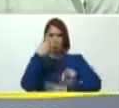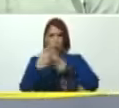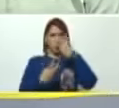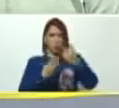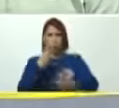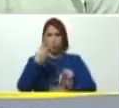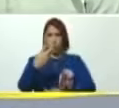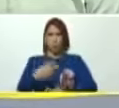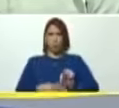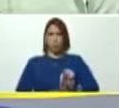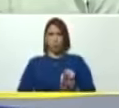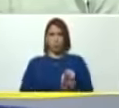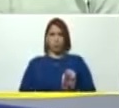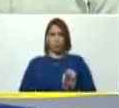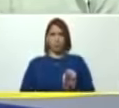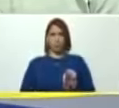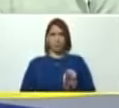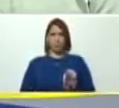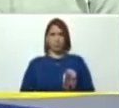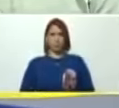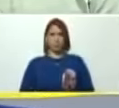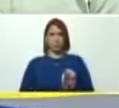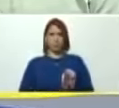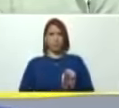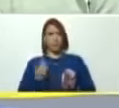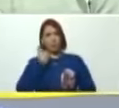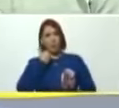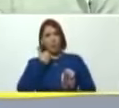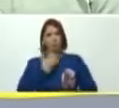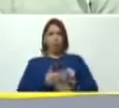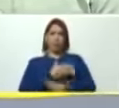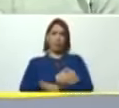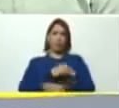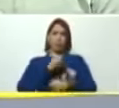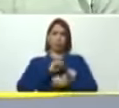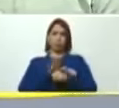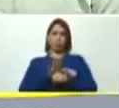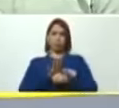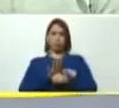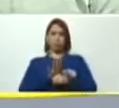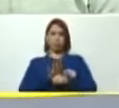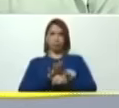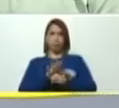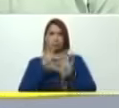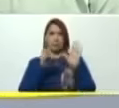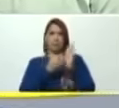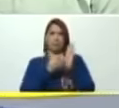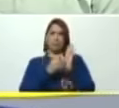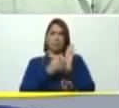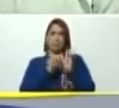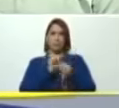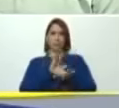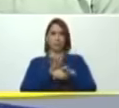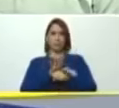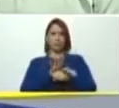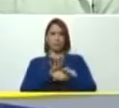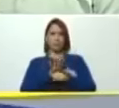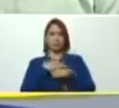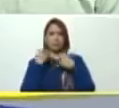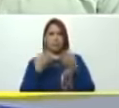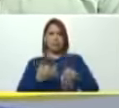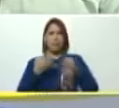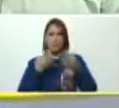Estuvo desactivado unos días por COVID. A Héctor le ha dado COVID como 10 veces. Pues se la pasa en la calle,